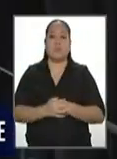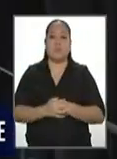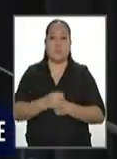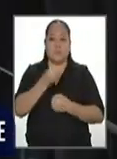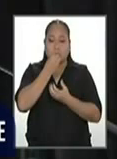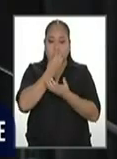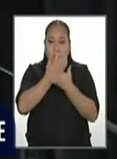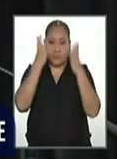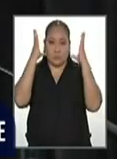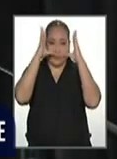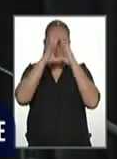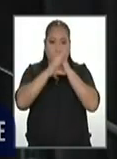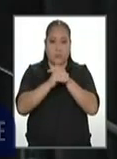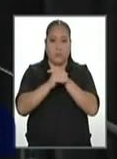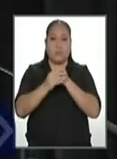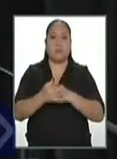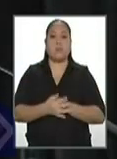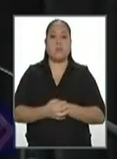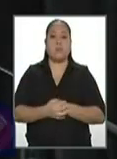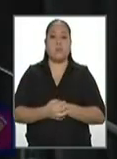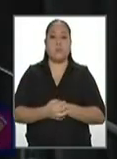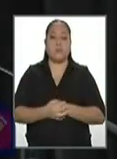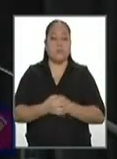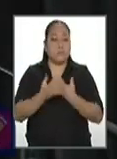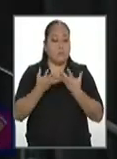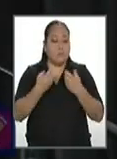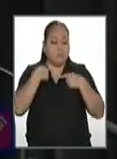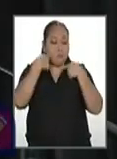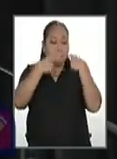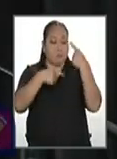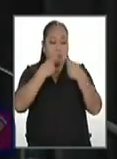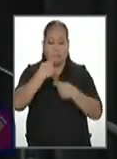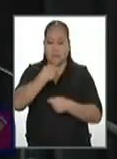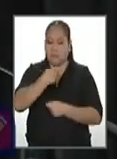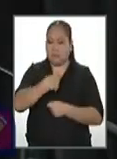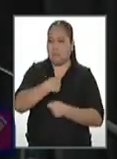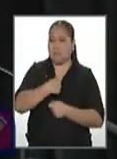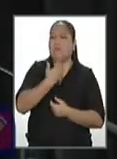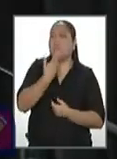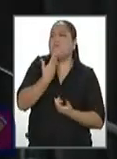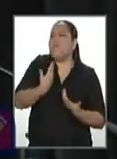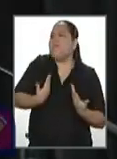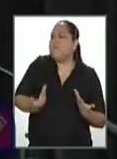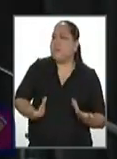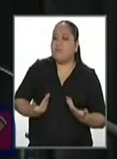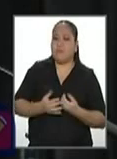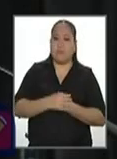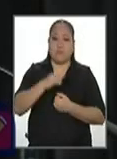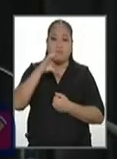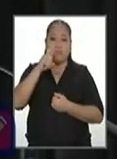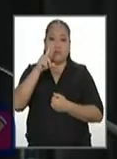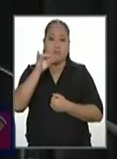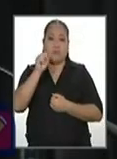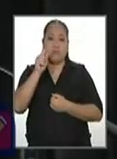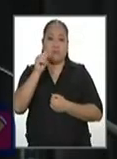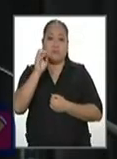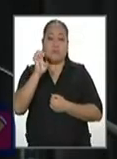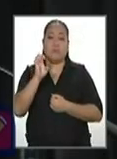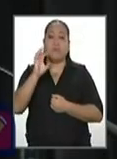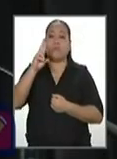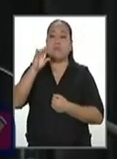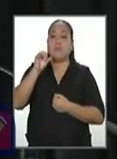Buenas noches. Quiero contarles quién soy. Celeste Rosas